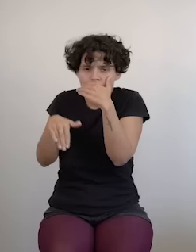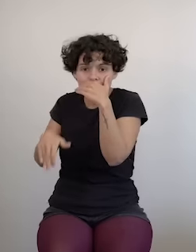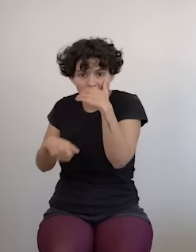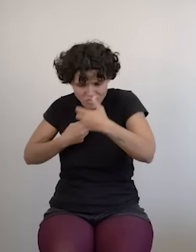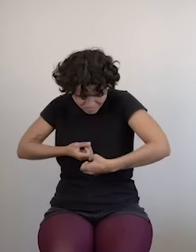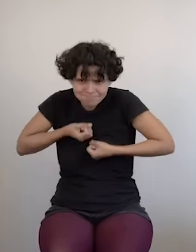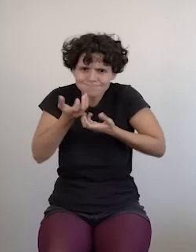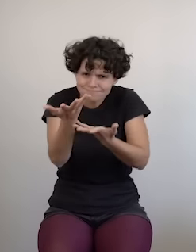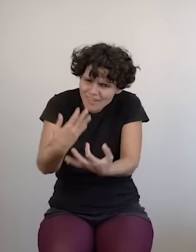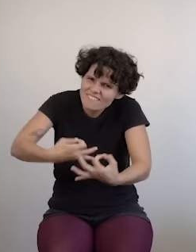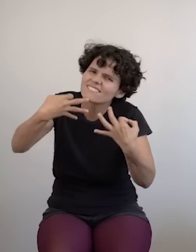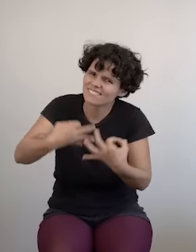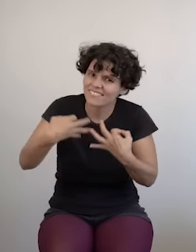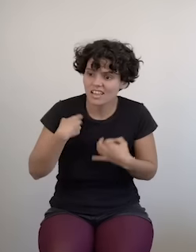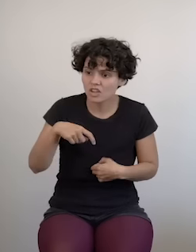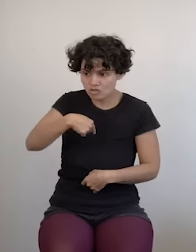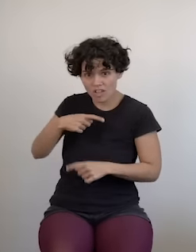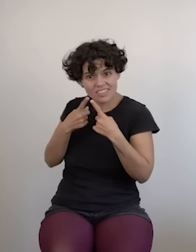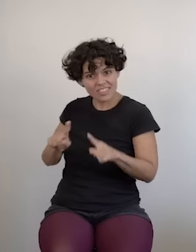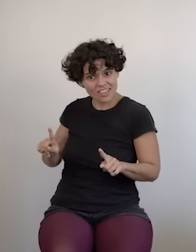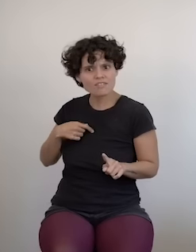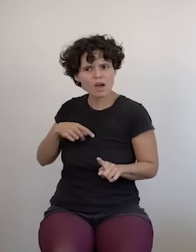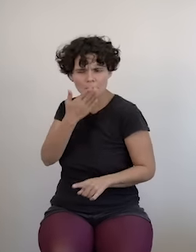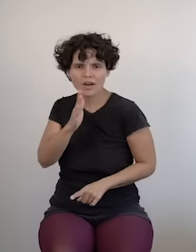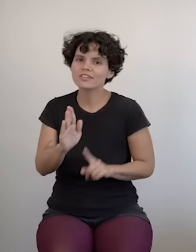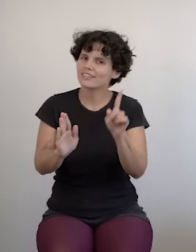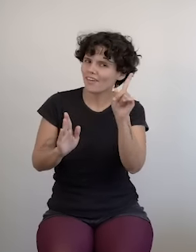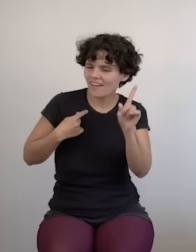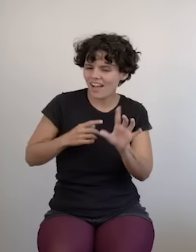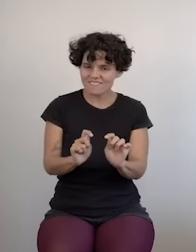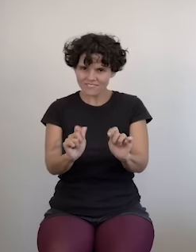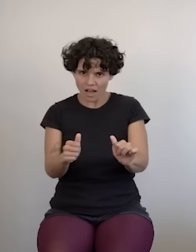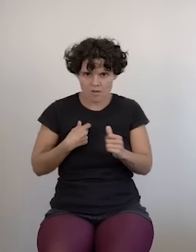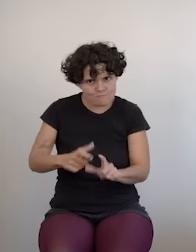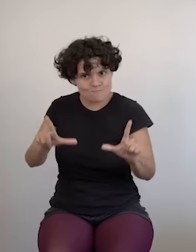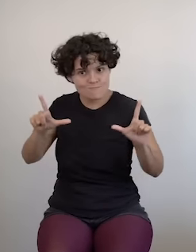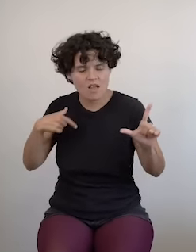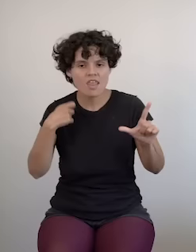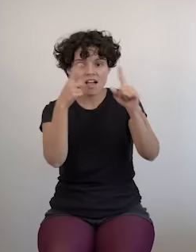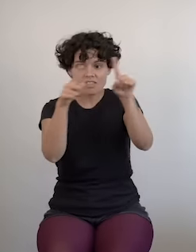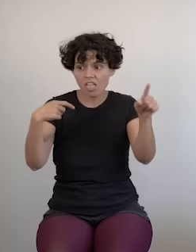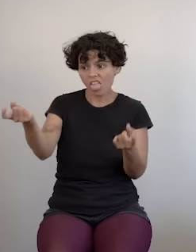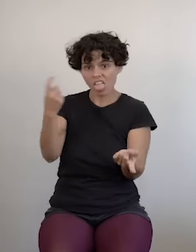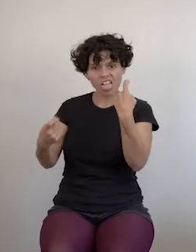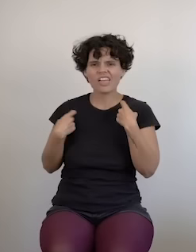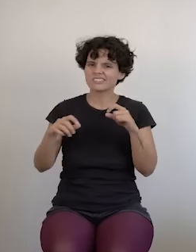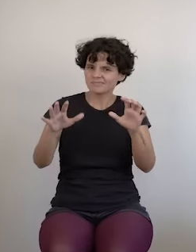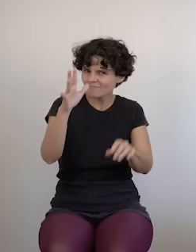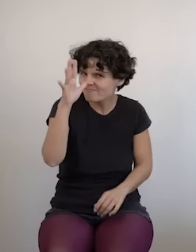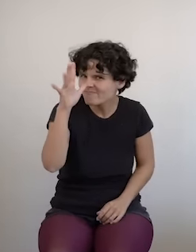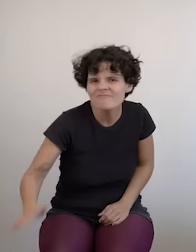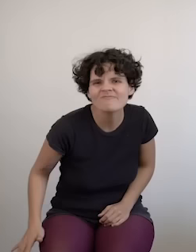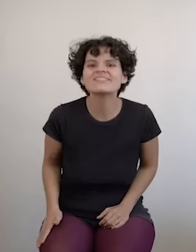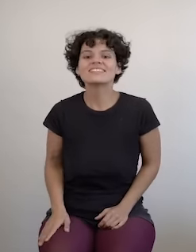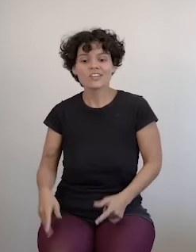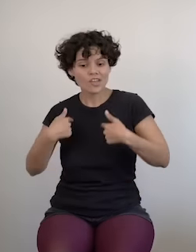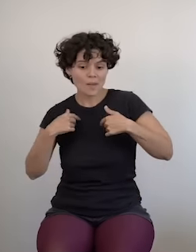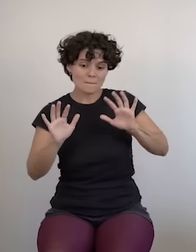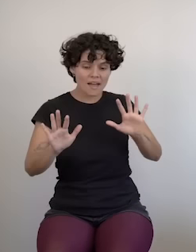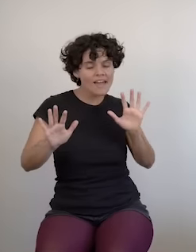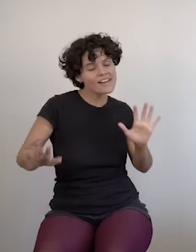es donde mejor me expreso. No el mejor, el diferente, el pichichi. A los que tiran pelagua y chiperichi.